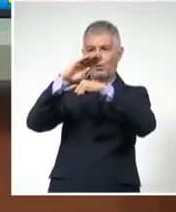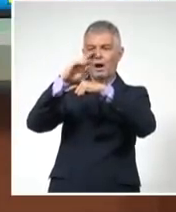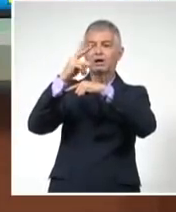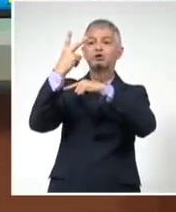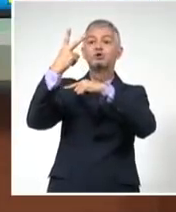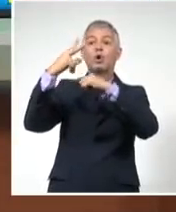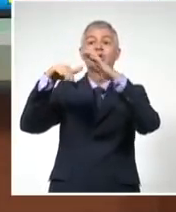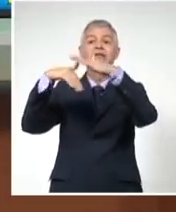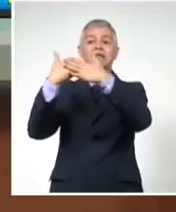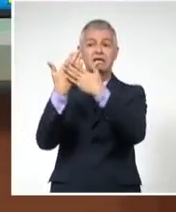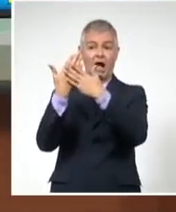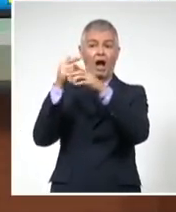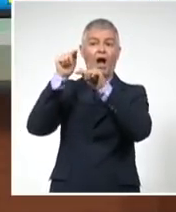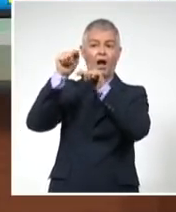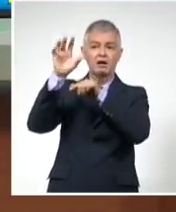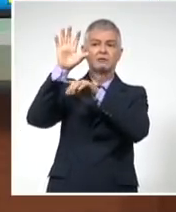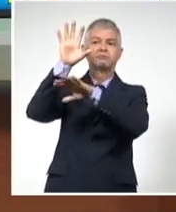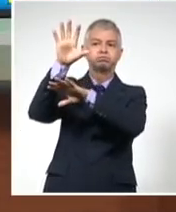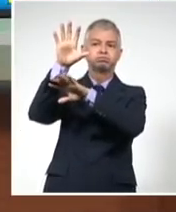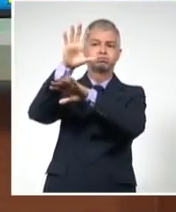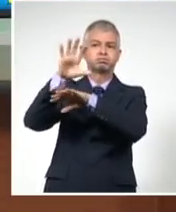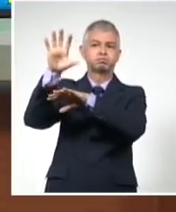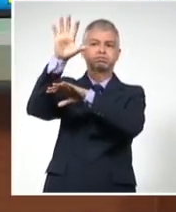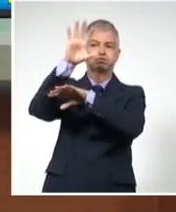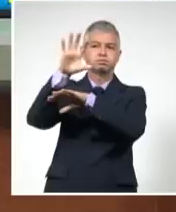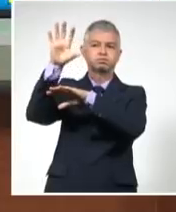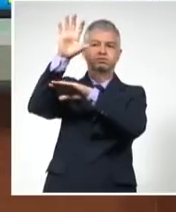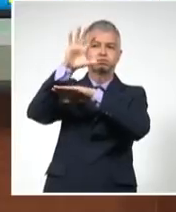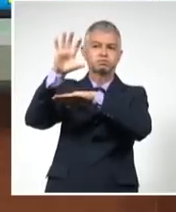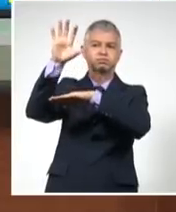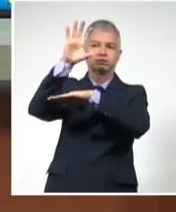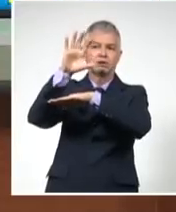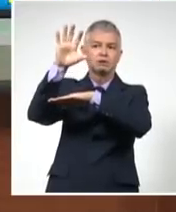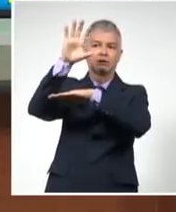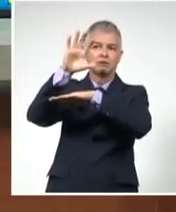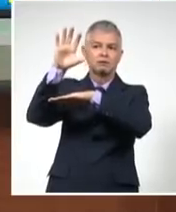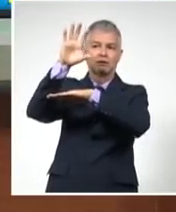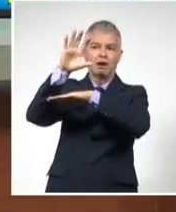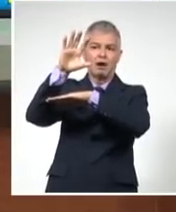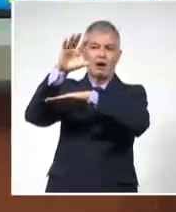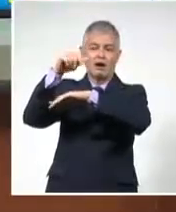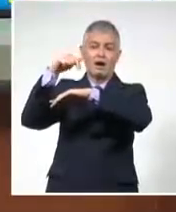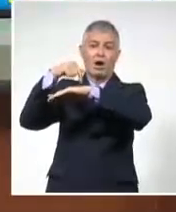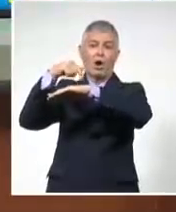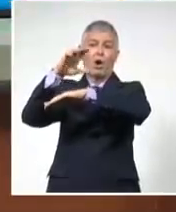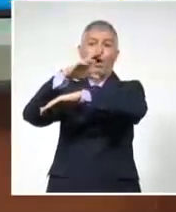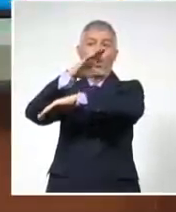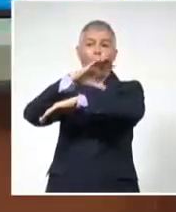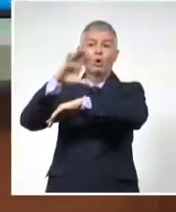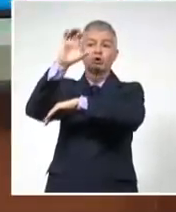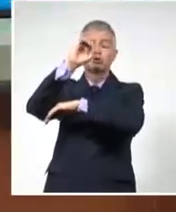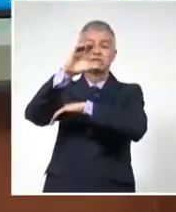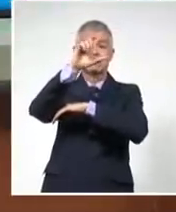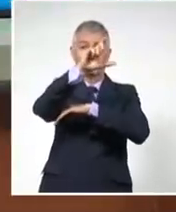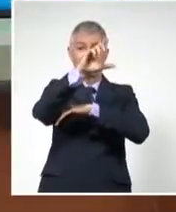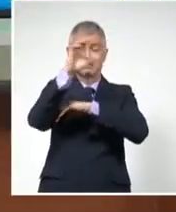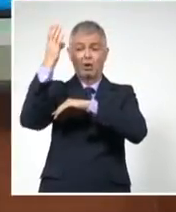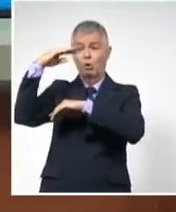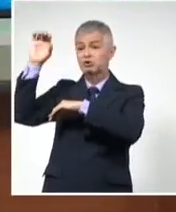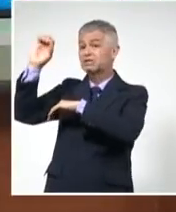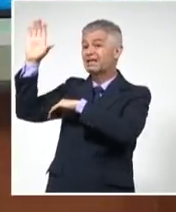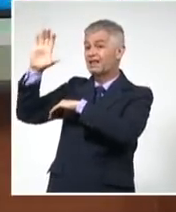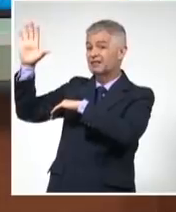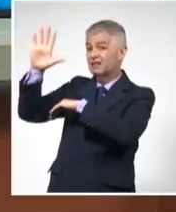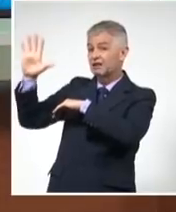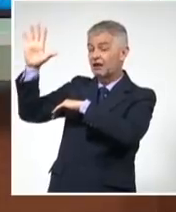2 días. De modo que los vientos van a estar influyendo sobre el occidente del país bastante tiempo.